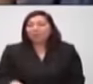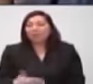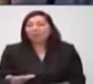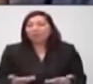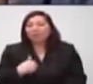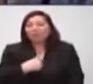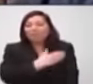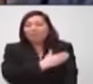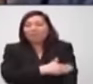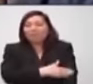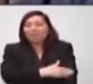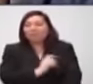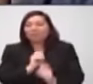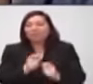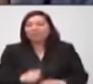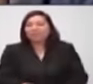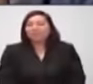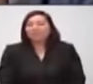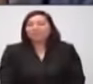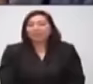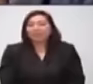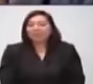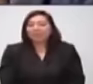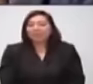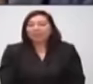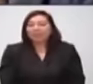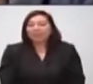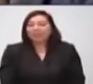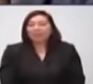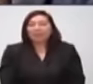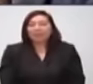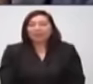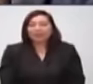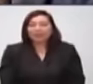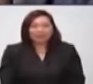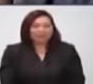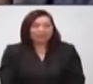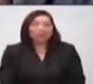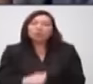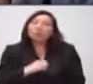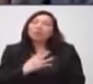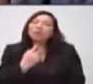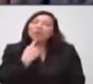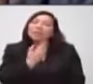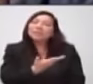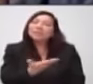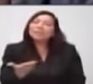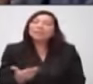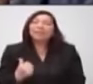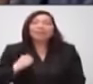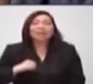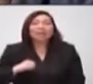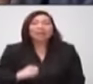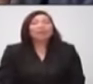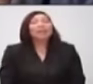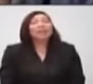algunos favores políticos que se están dando bajo mesa. Señor presidente, quiero solicitar al señor alcalde a